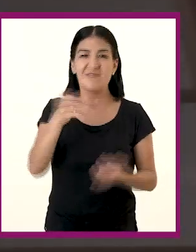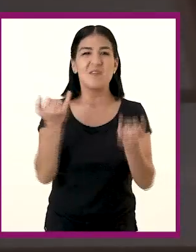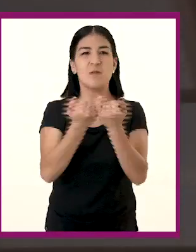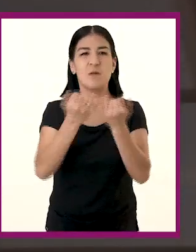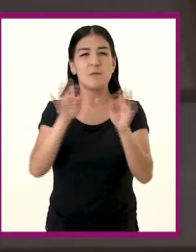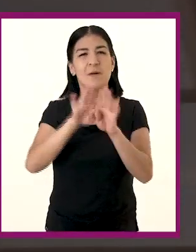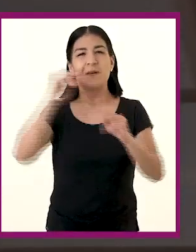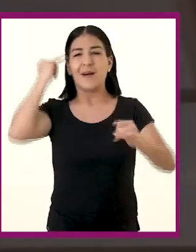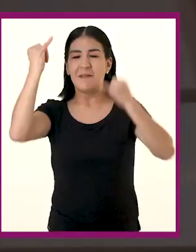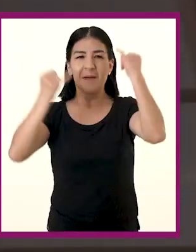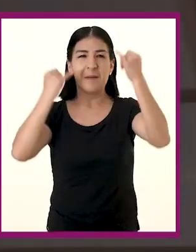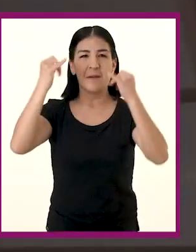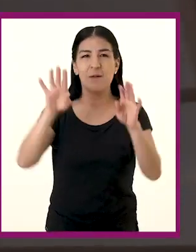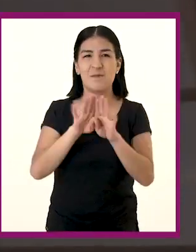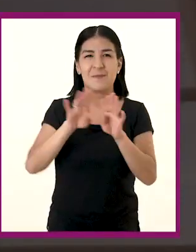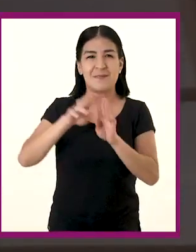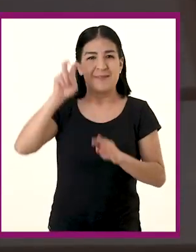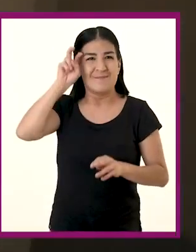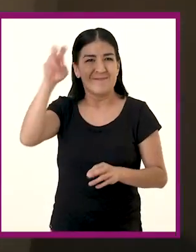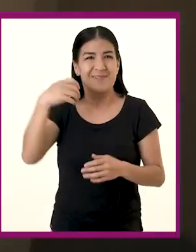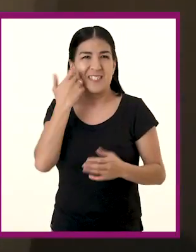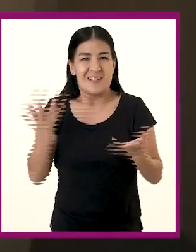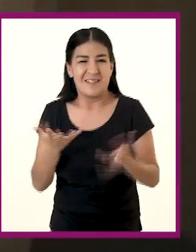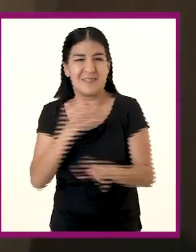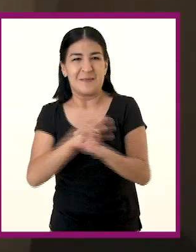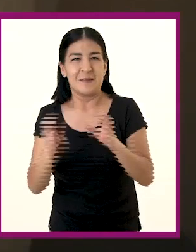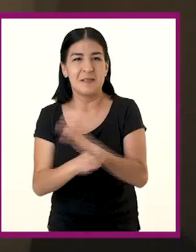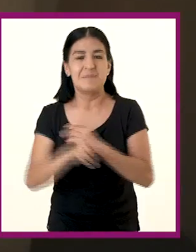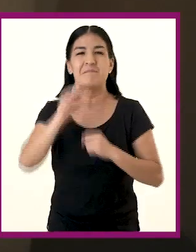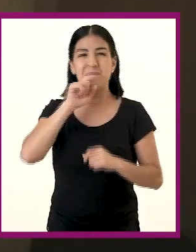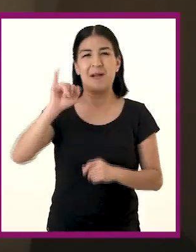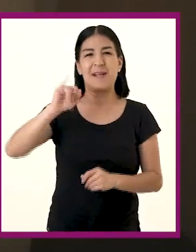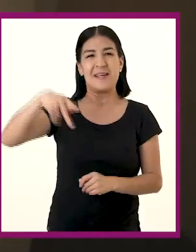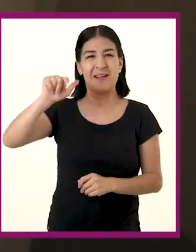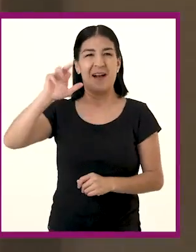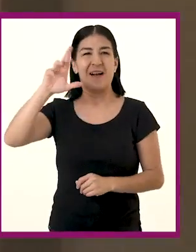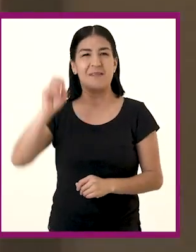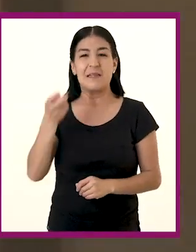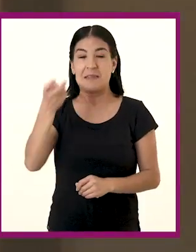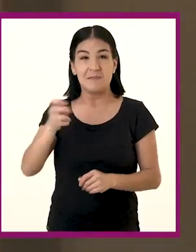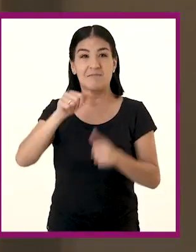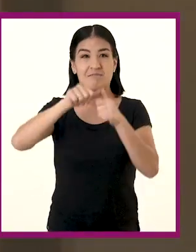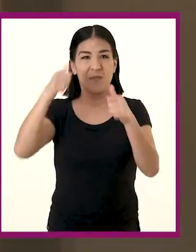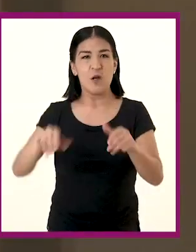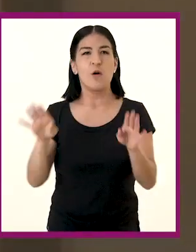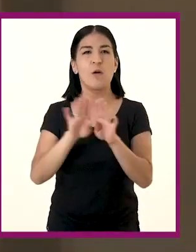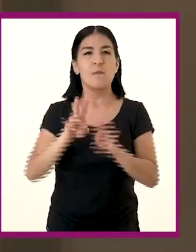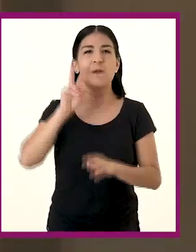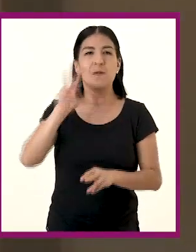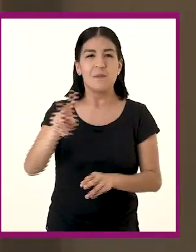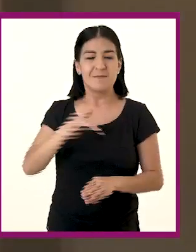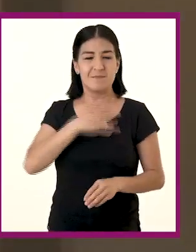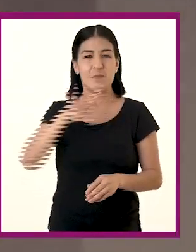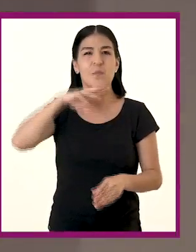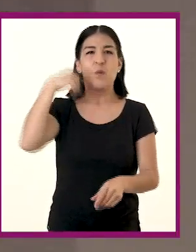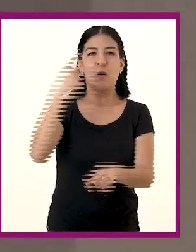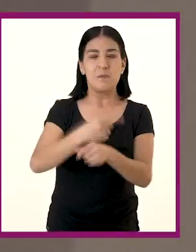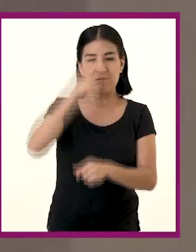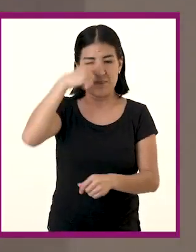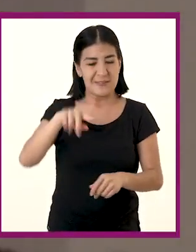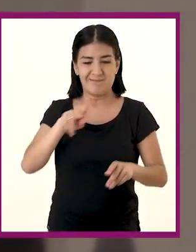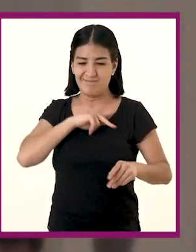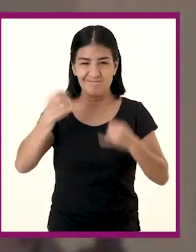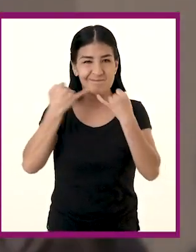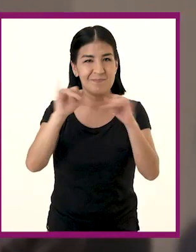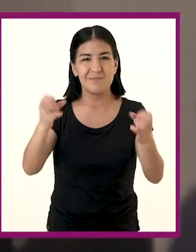la caída de ideales cuando son demasiado ambiciosos, como fue el caso de Ícaro. La utopía se propone como una guía de la